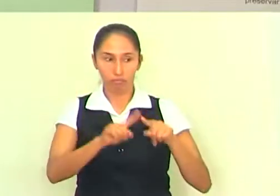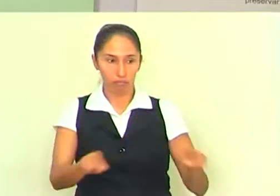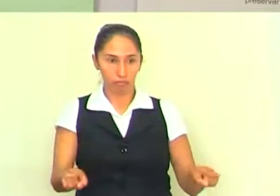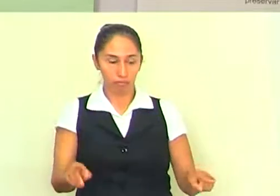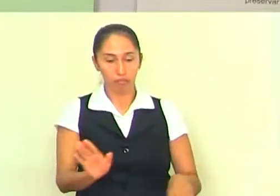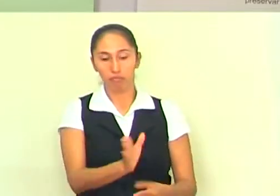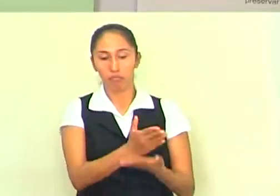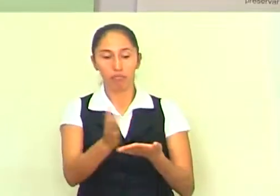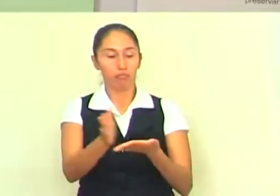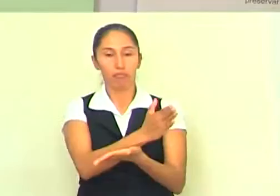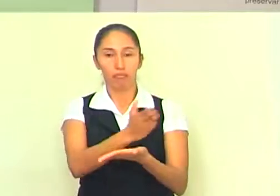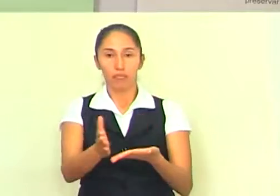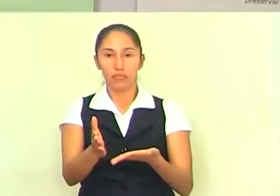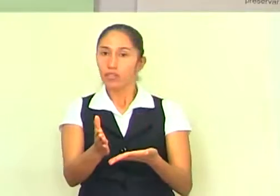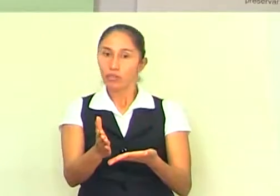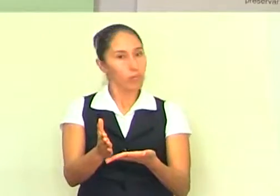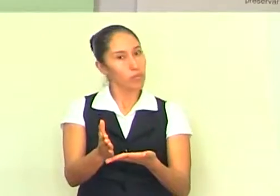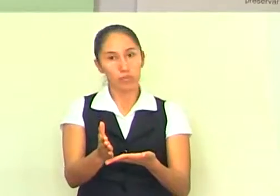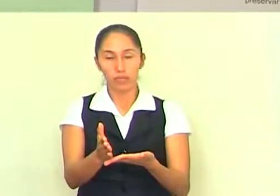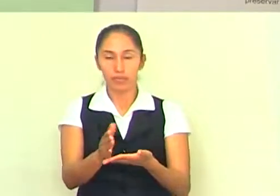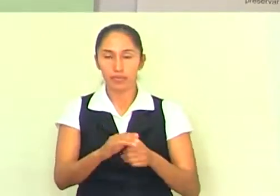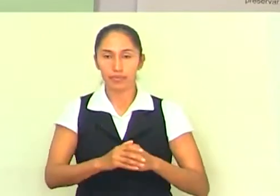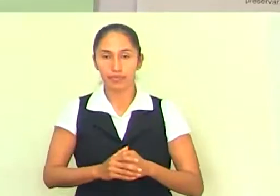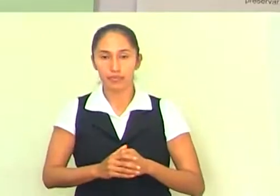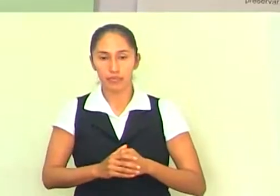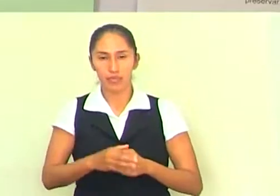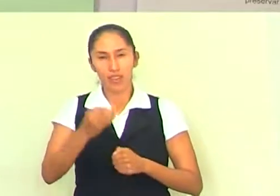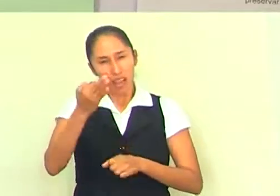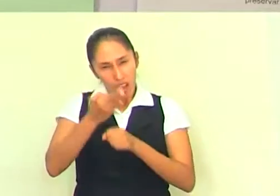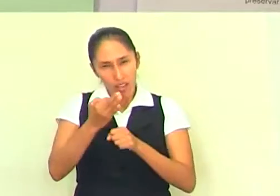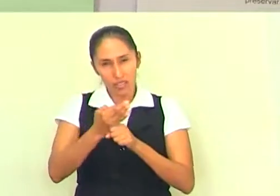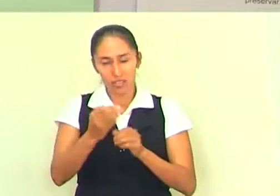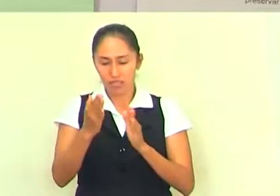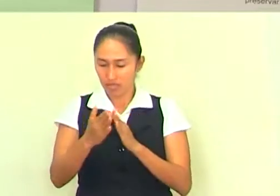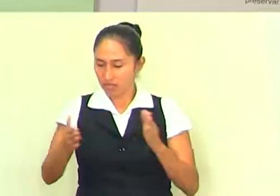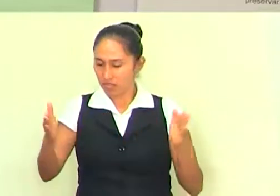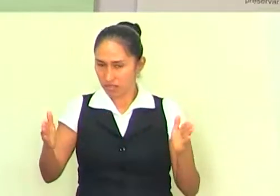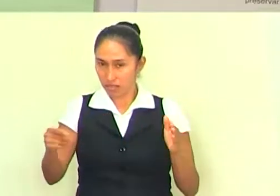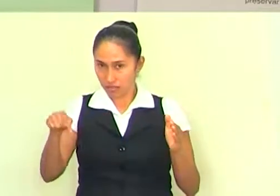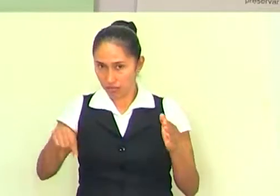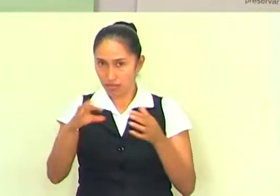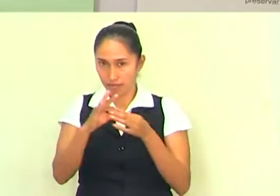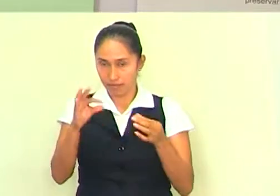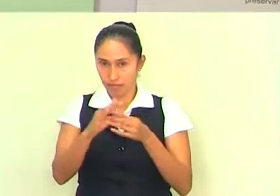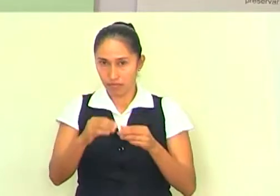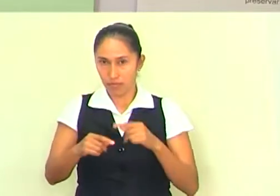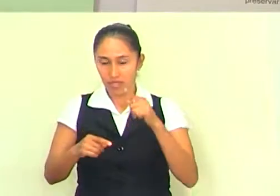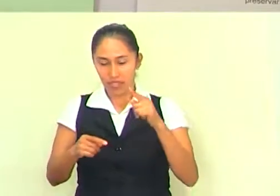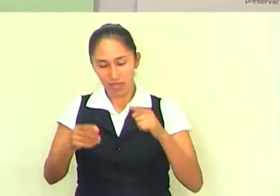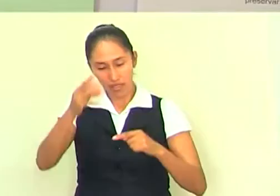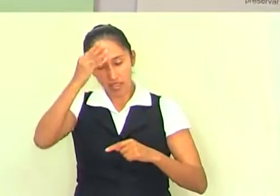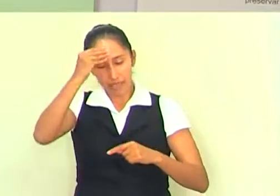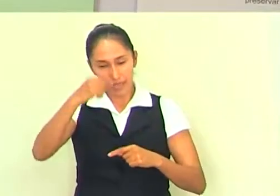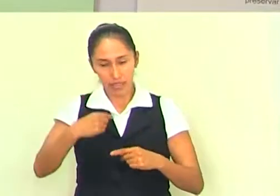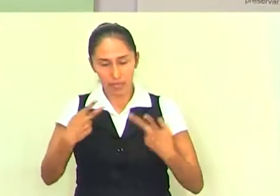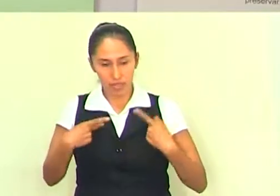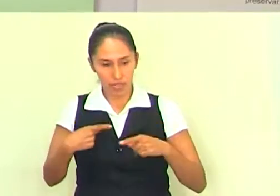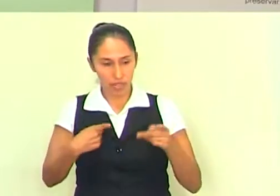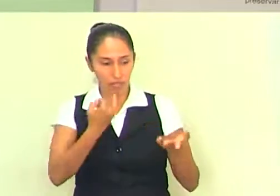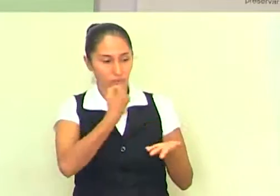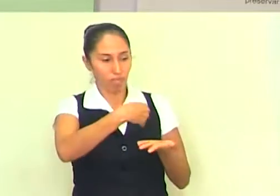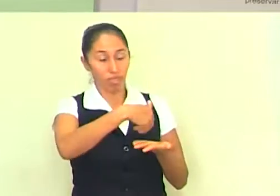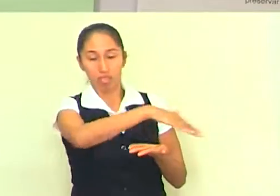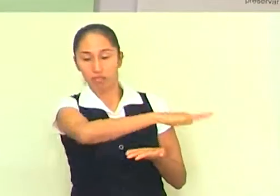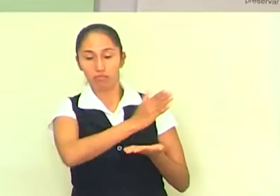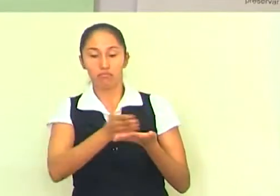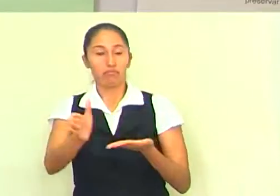debería de ocurrir. Pero sobre todo que sirva esta sesión para que tú cambies tu conducta, que respetes.